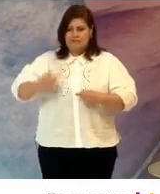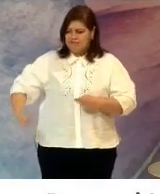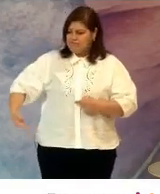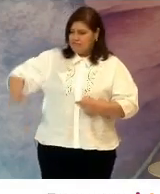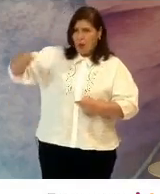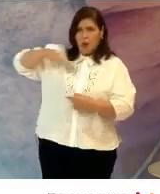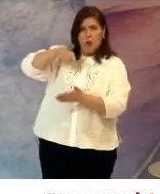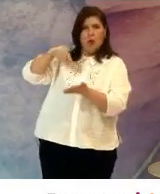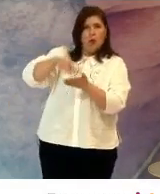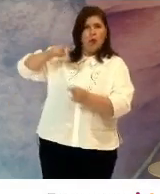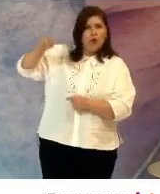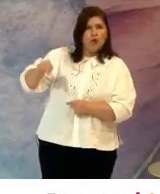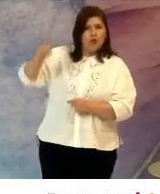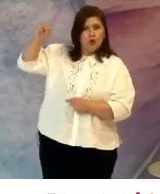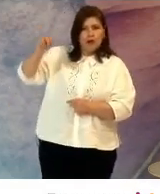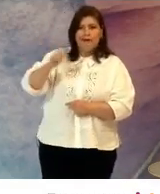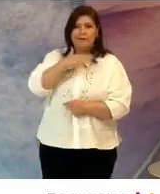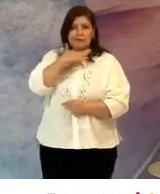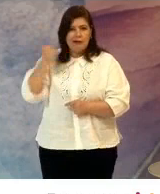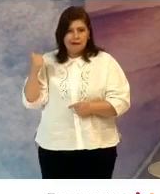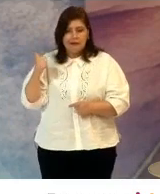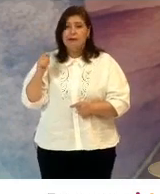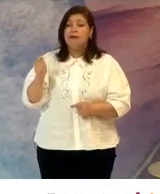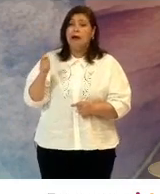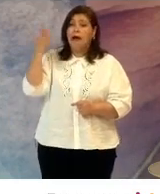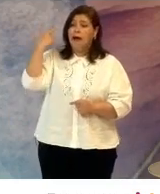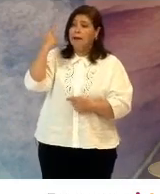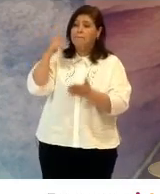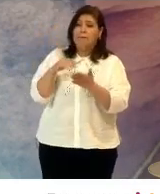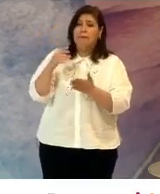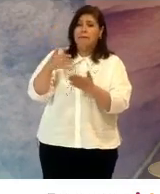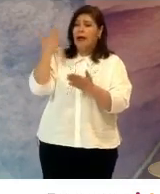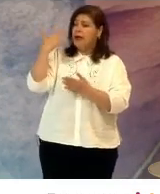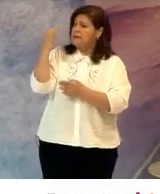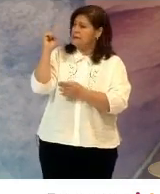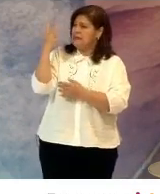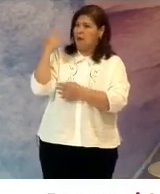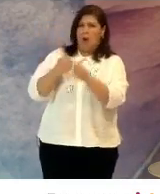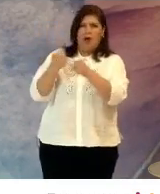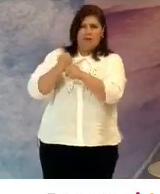el norte de Alemania, y hace 65 años mis padres,